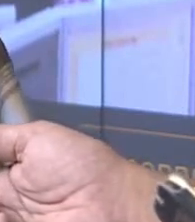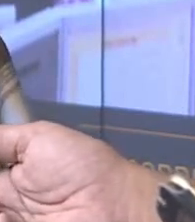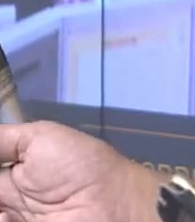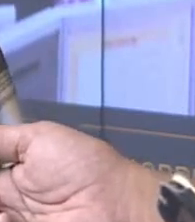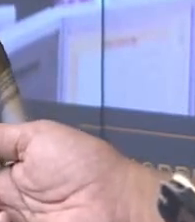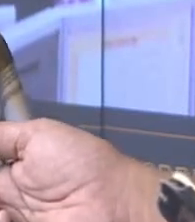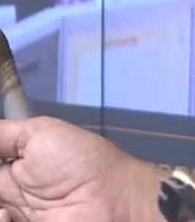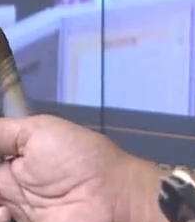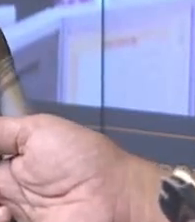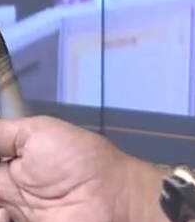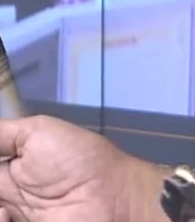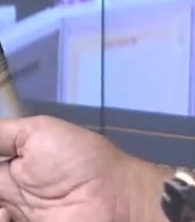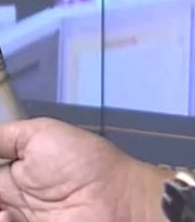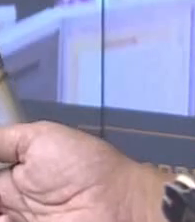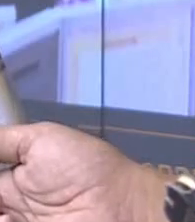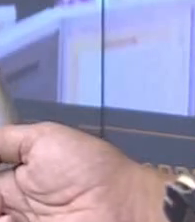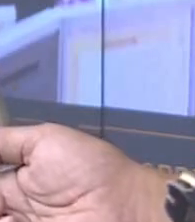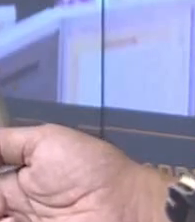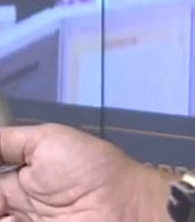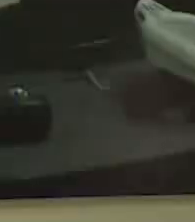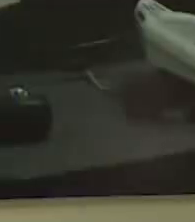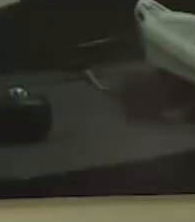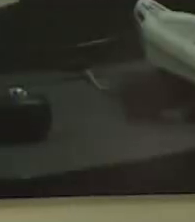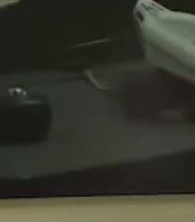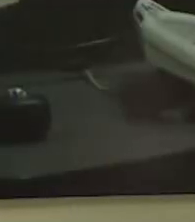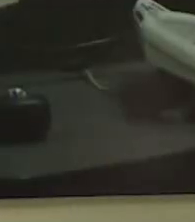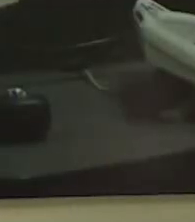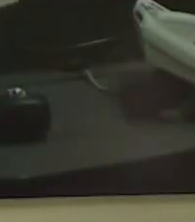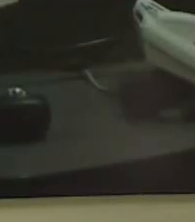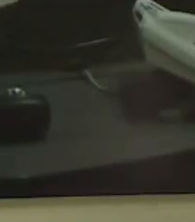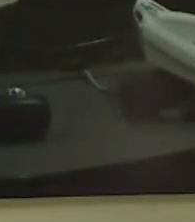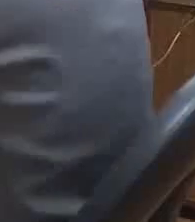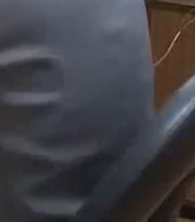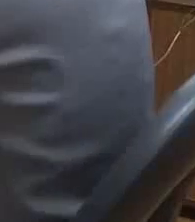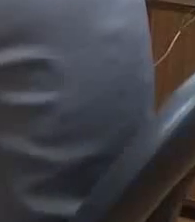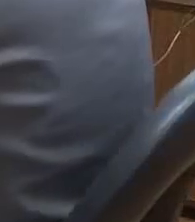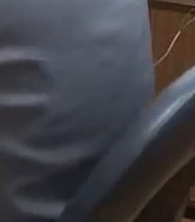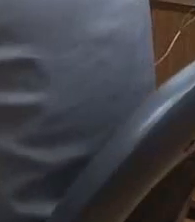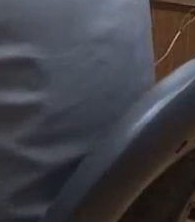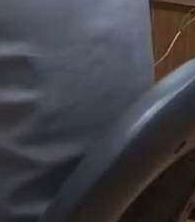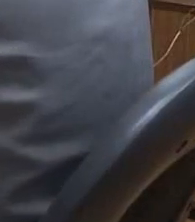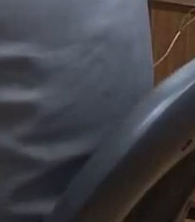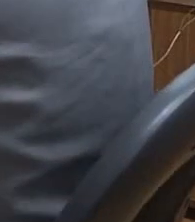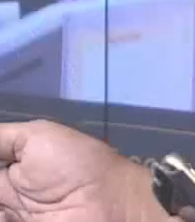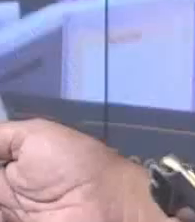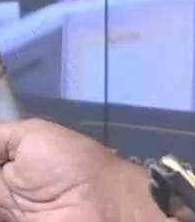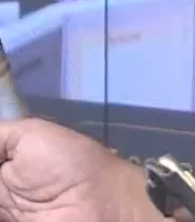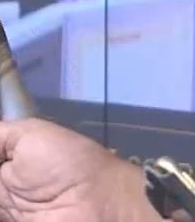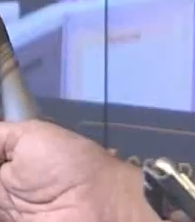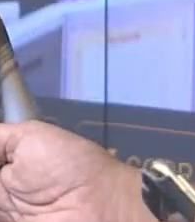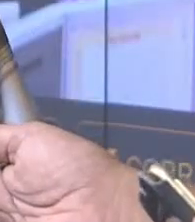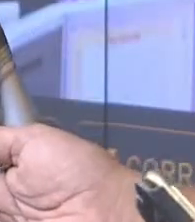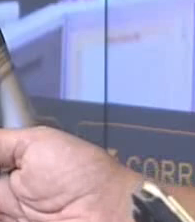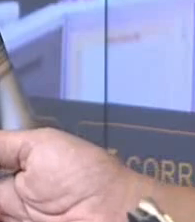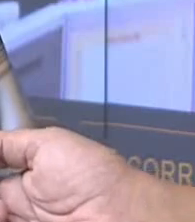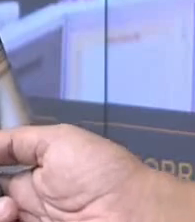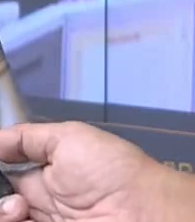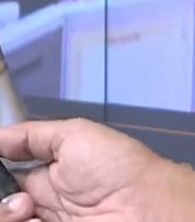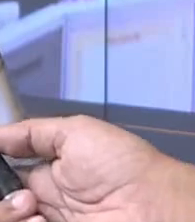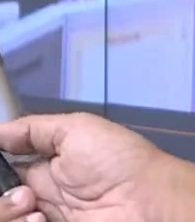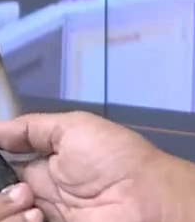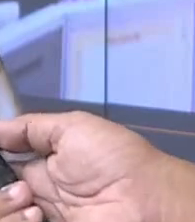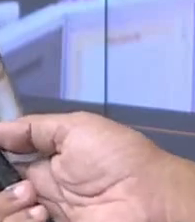tiende a incrementarse la demanda de esos circuitos que se están reconectando. Y sí, eso combinado con la disminución de la